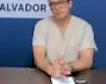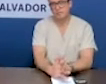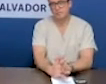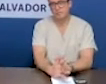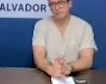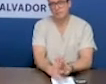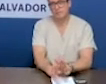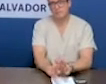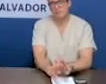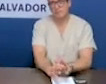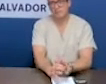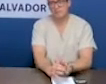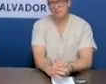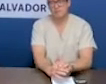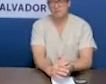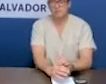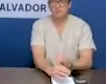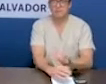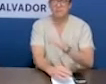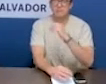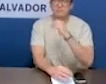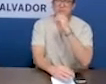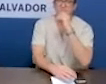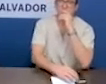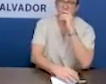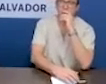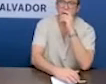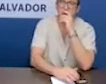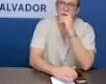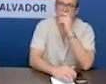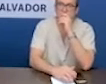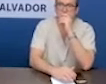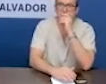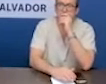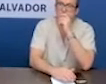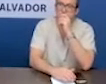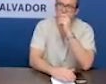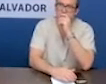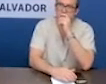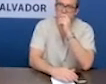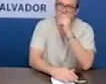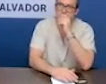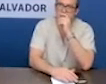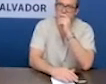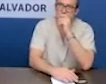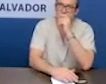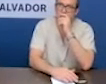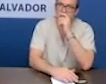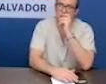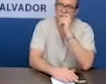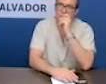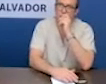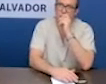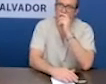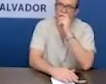ribotril famoso, la clonazepam, diazepam, todo lo que termine en AM. Y si lo utilizamos menos de 4